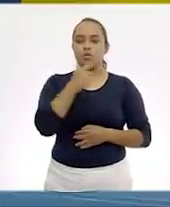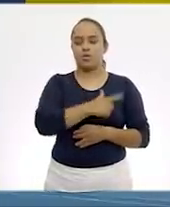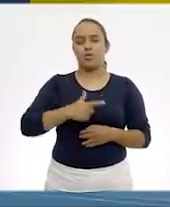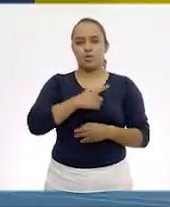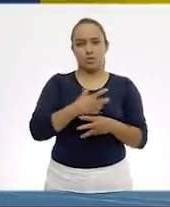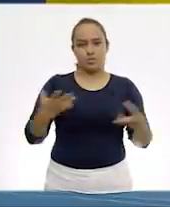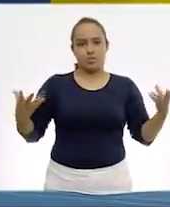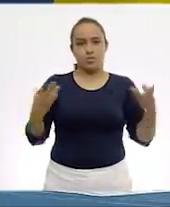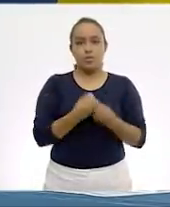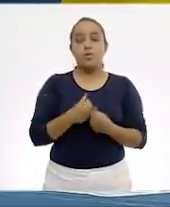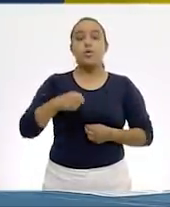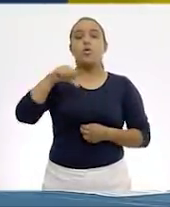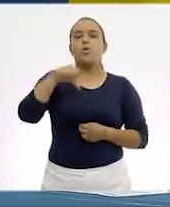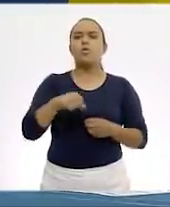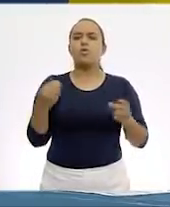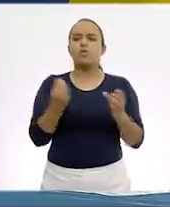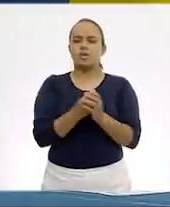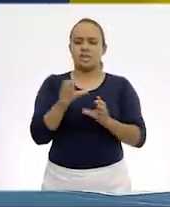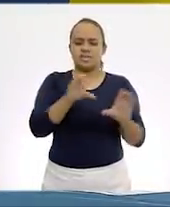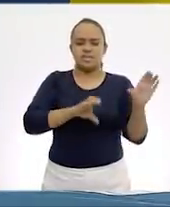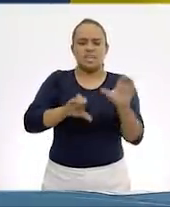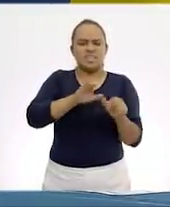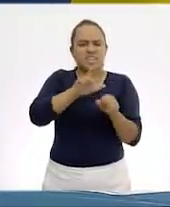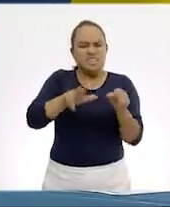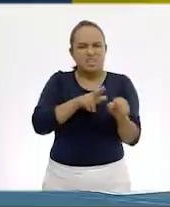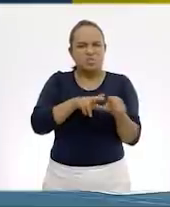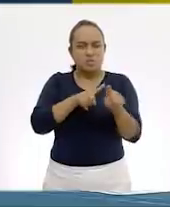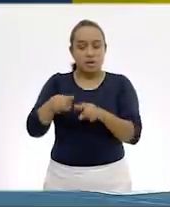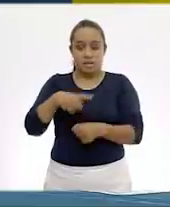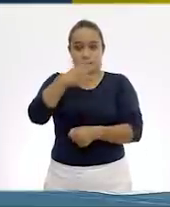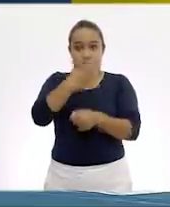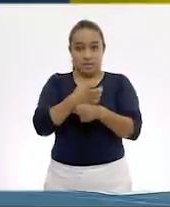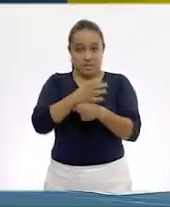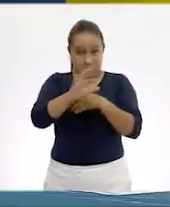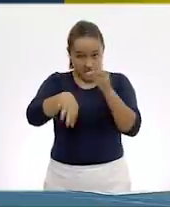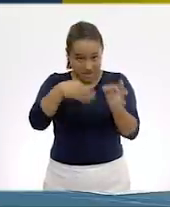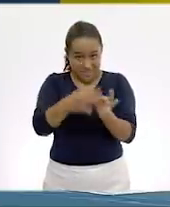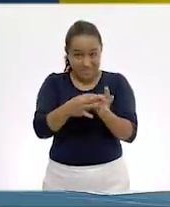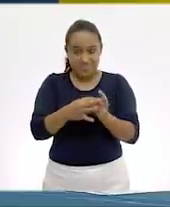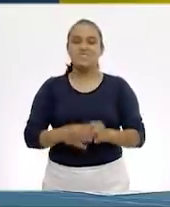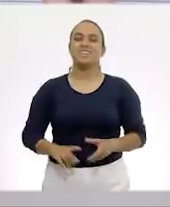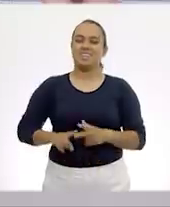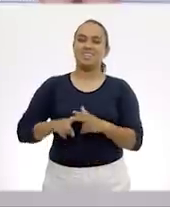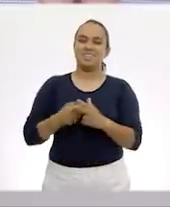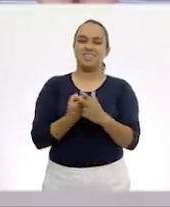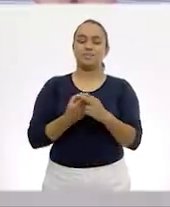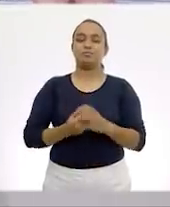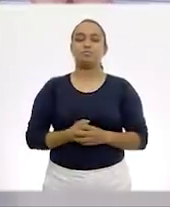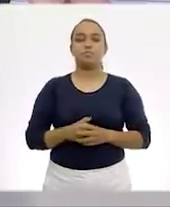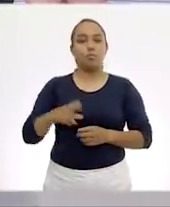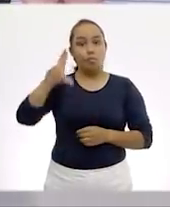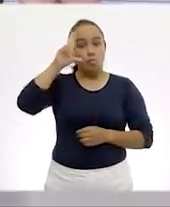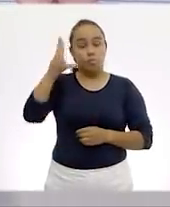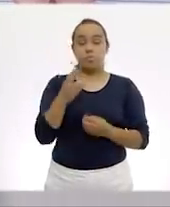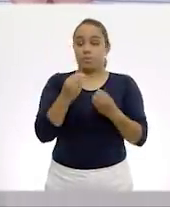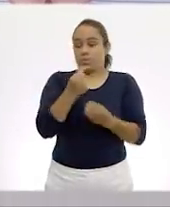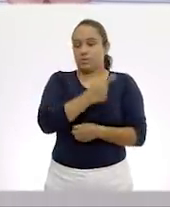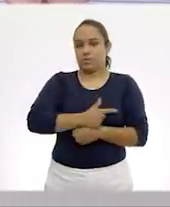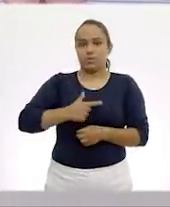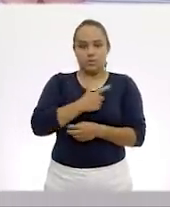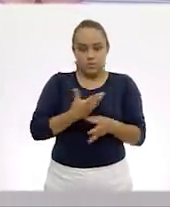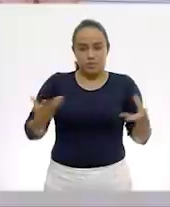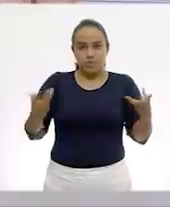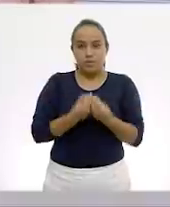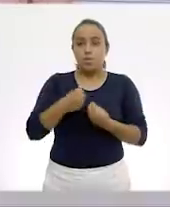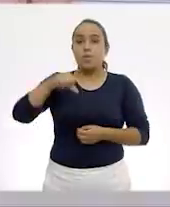con ustedes en esta clase de Ciencias Naturales de cuarto grado. ¿Listos? Pues comenzamos. Hola, me da mucho gusto estar